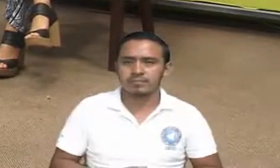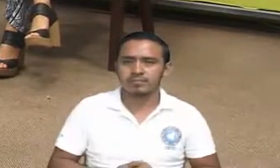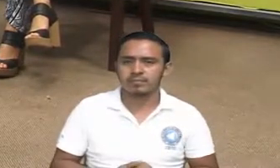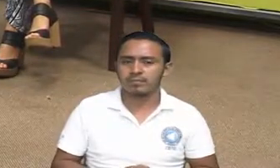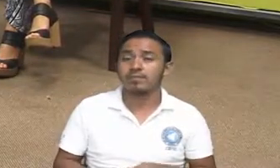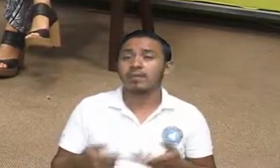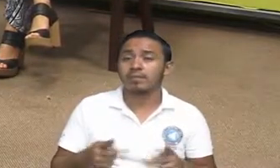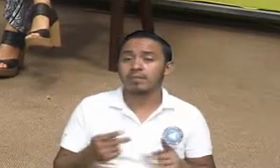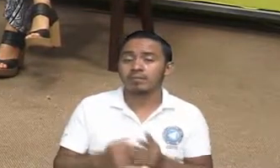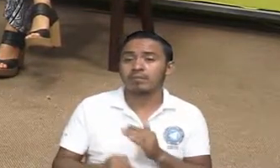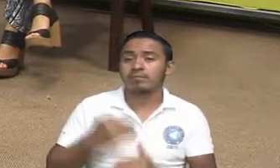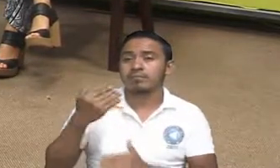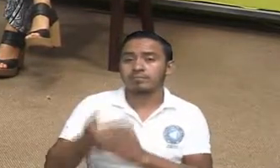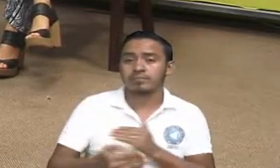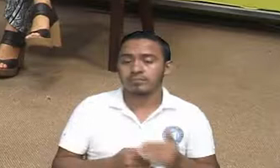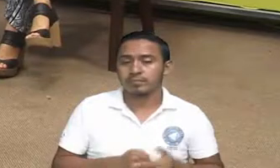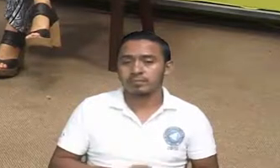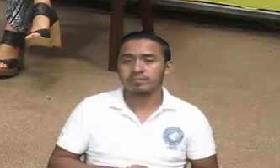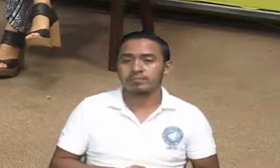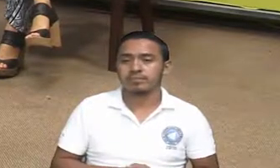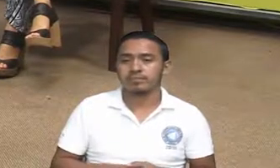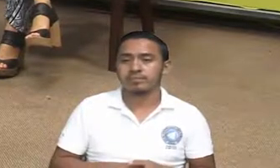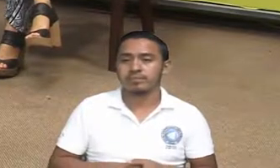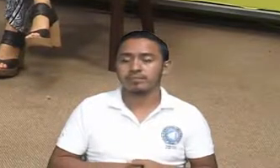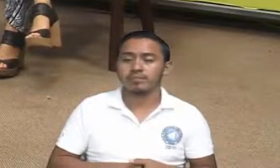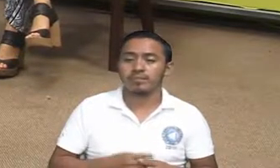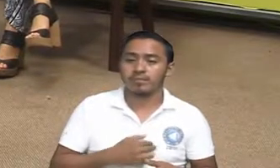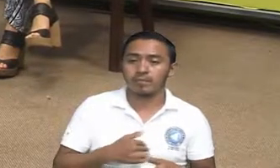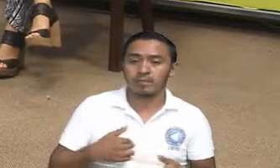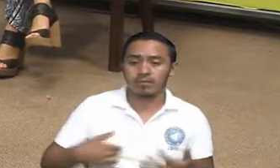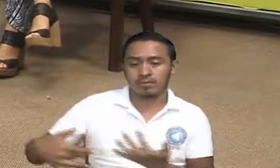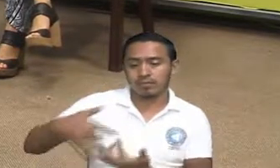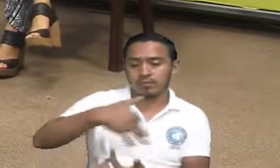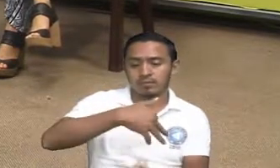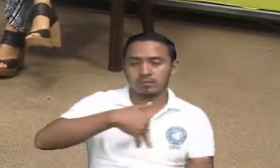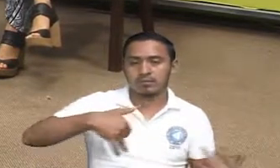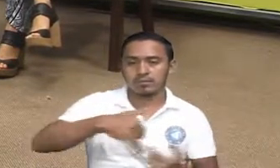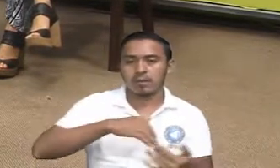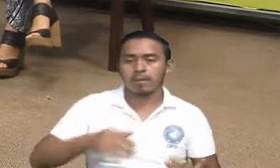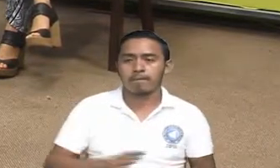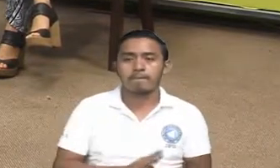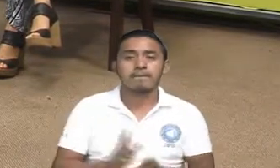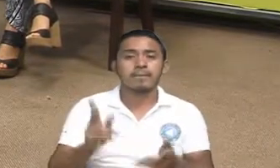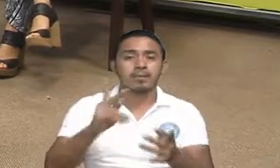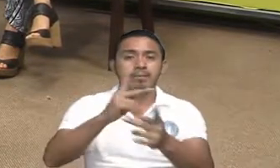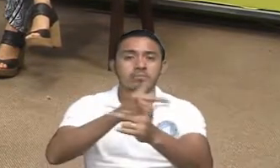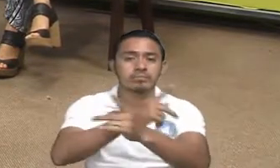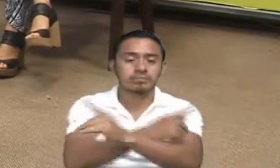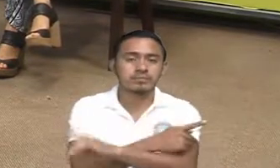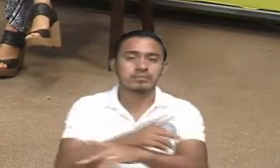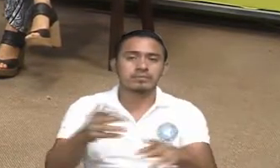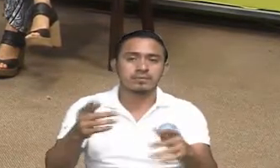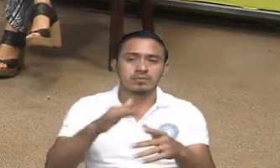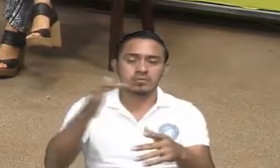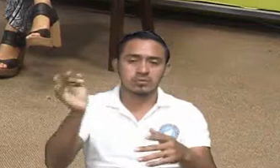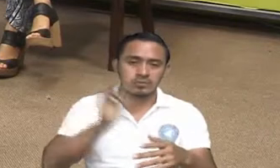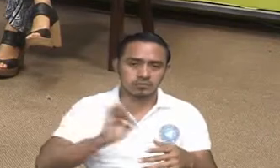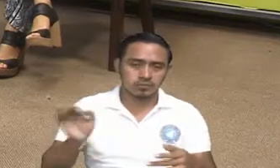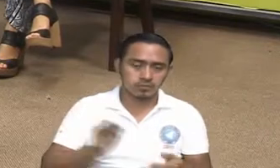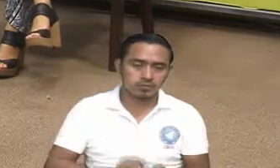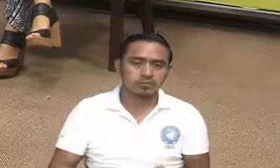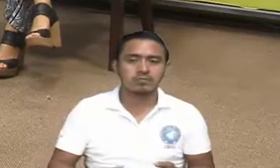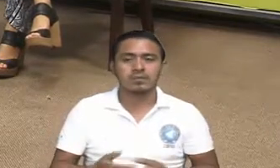importancia, pero después cuando quieren realizar una relación de pareja formal, ya va agudizándose y van apareciendo otros